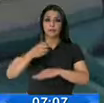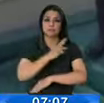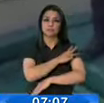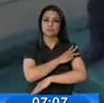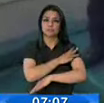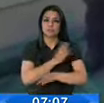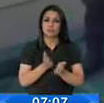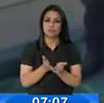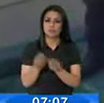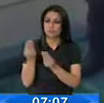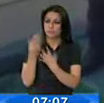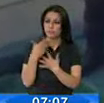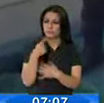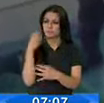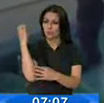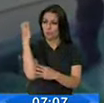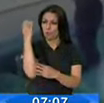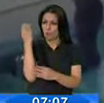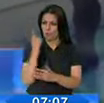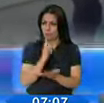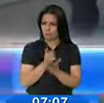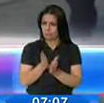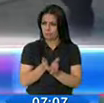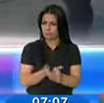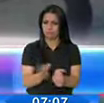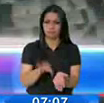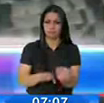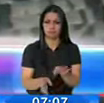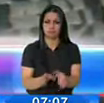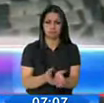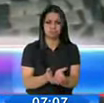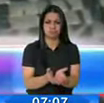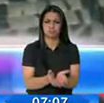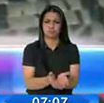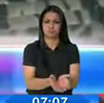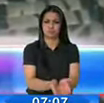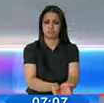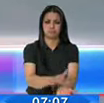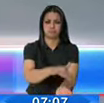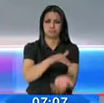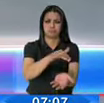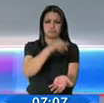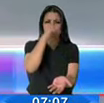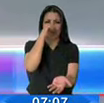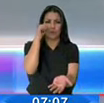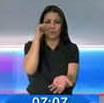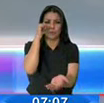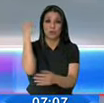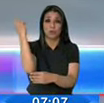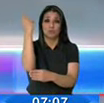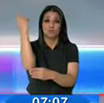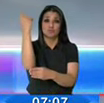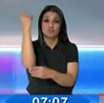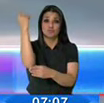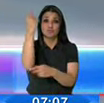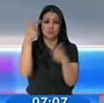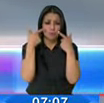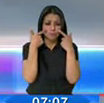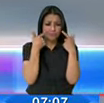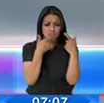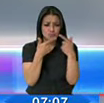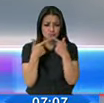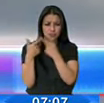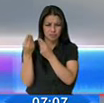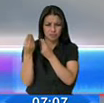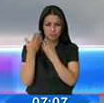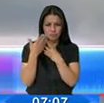reservada del arribo desde Colombia de una fibra que transportaba varios bultos que contenían droga. El helicóptero naval despegó con las coordenadas